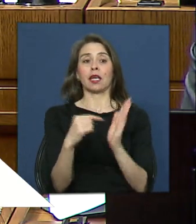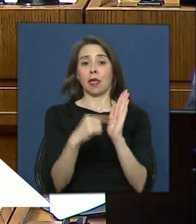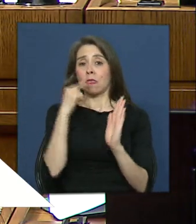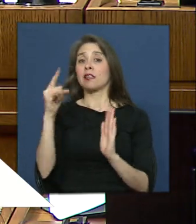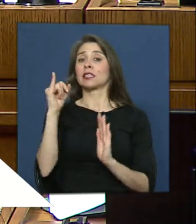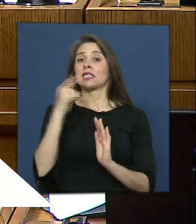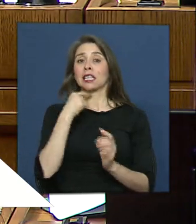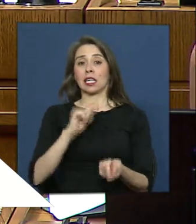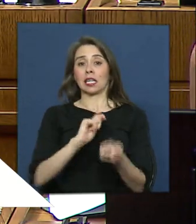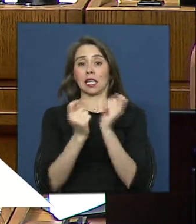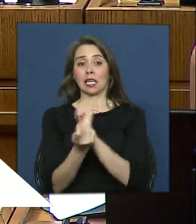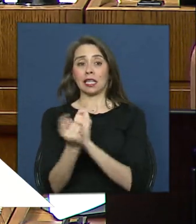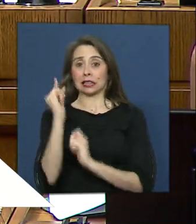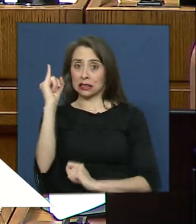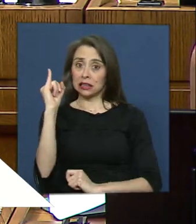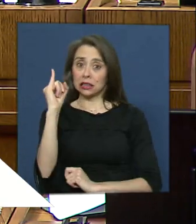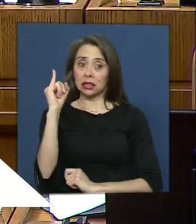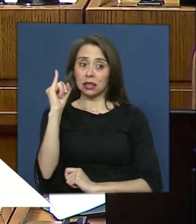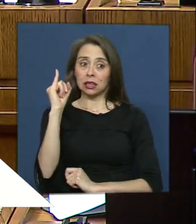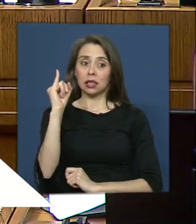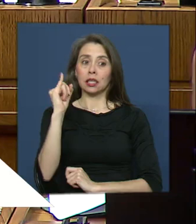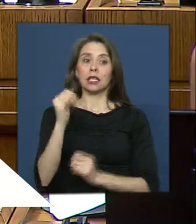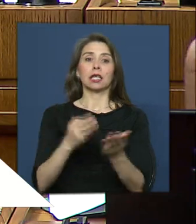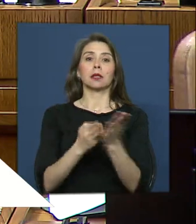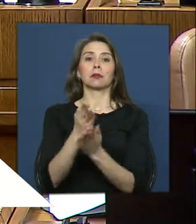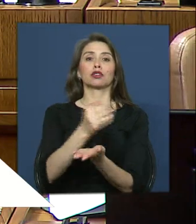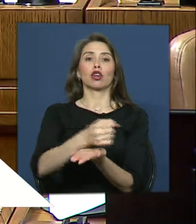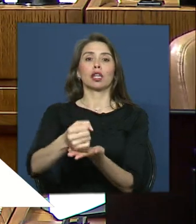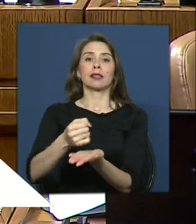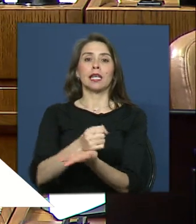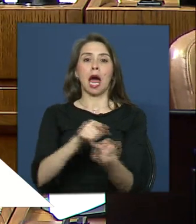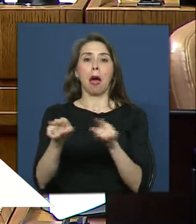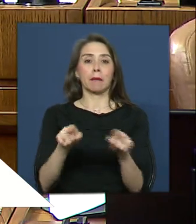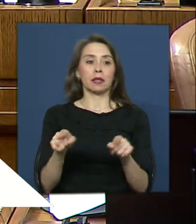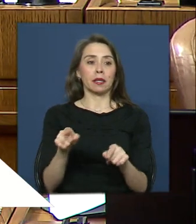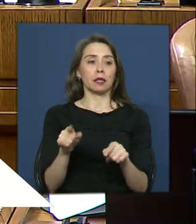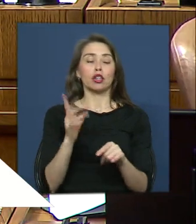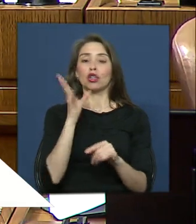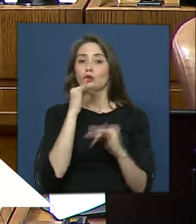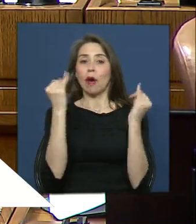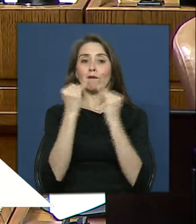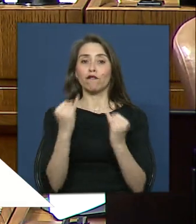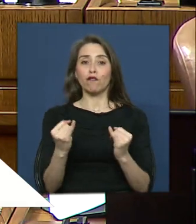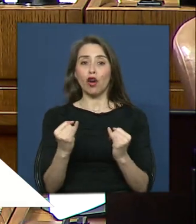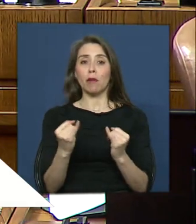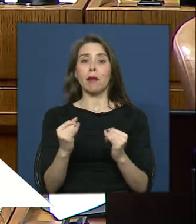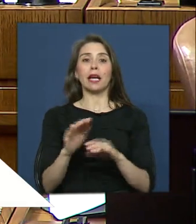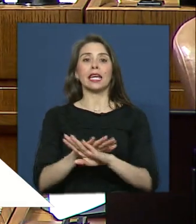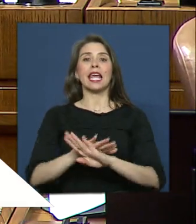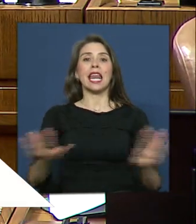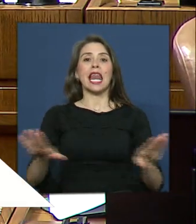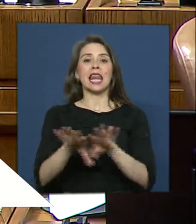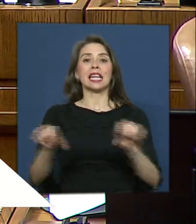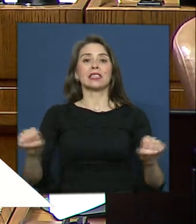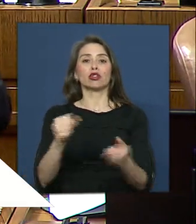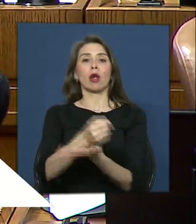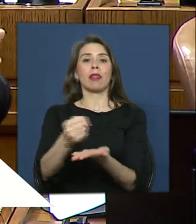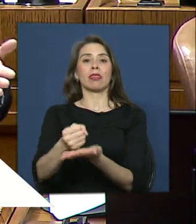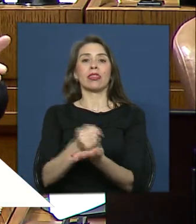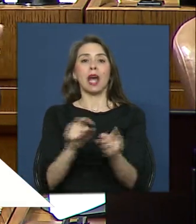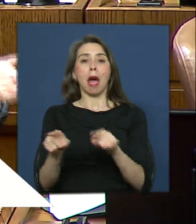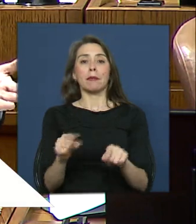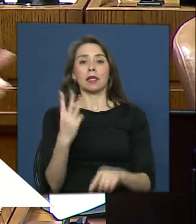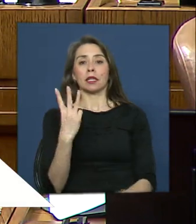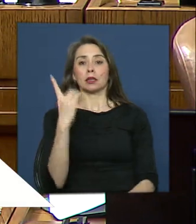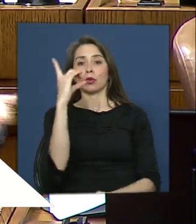voluntad sea considerado como que ya se comenzó el trámite. Porque no hay ninguna forma de que ese trámite esté terminado el